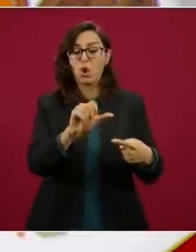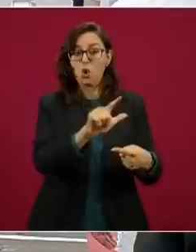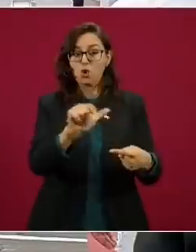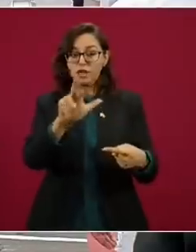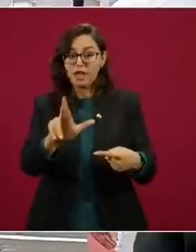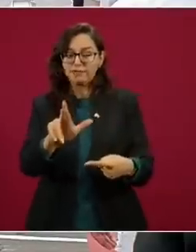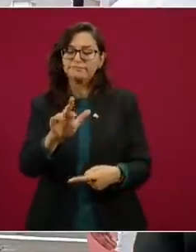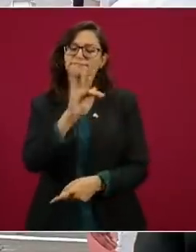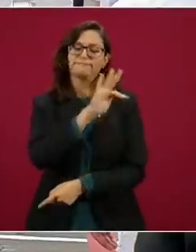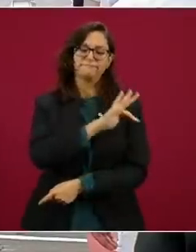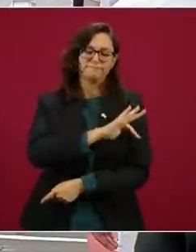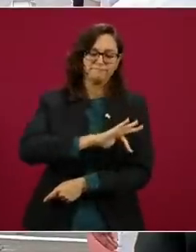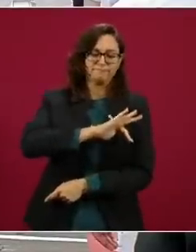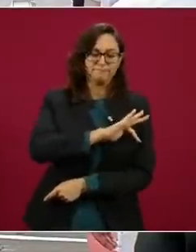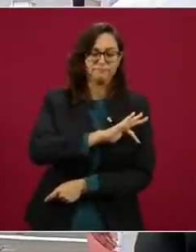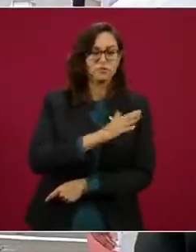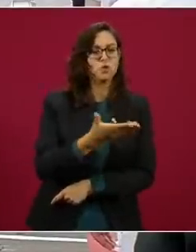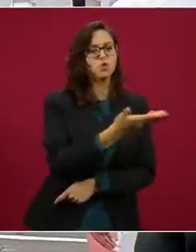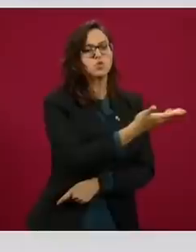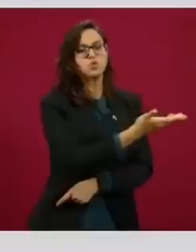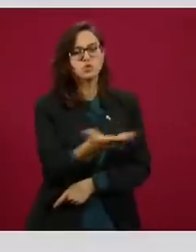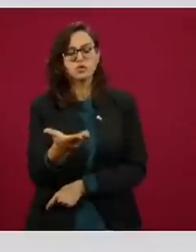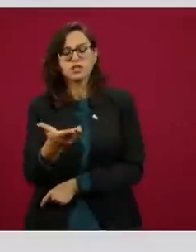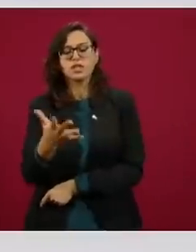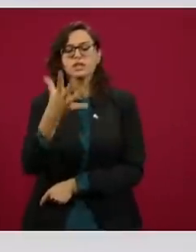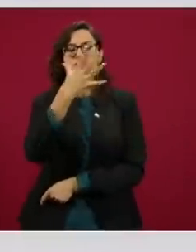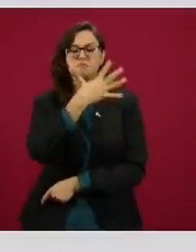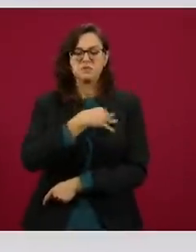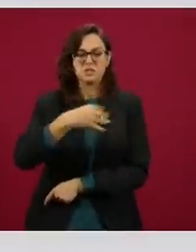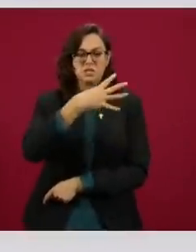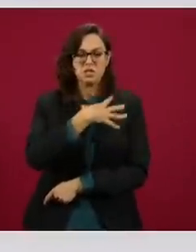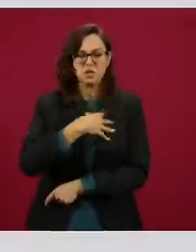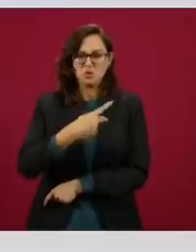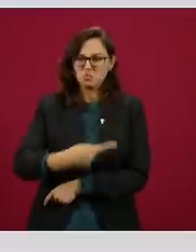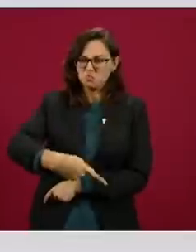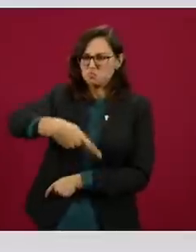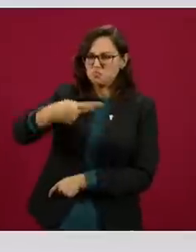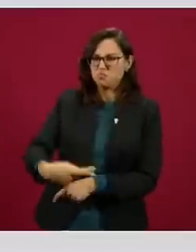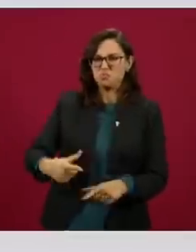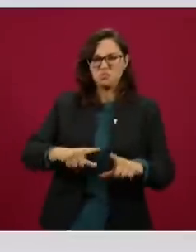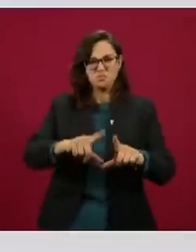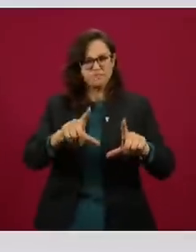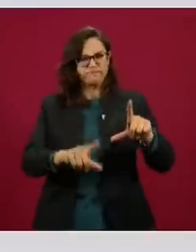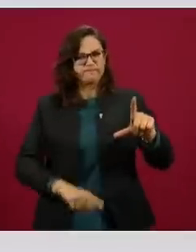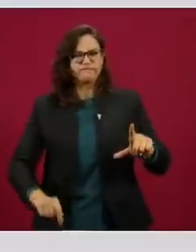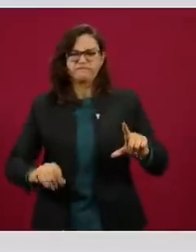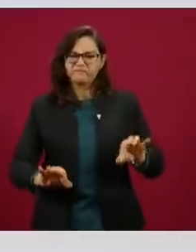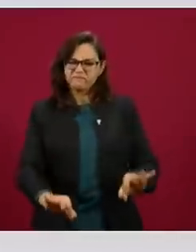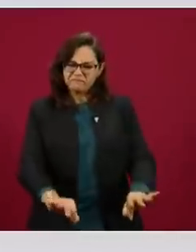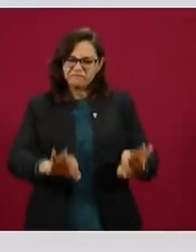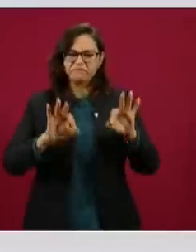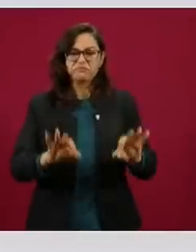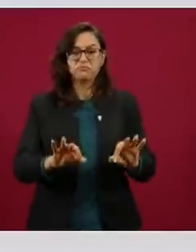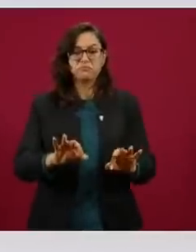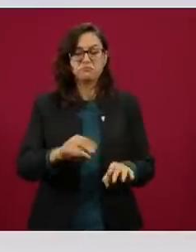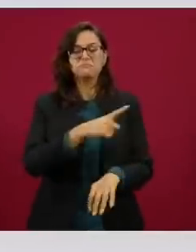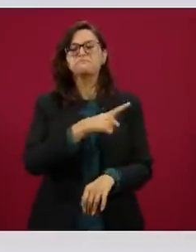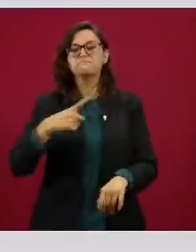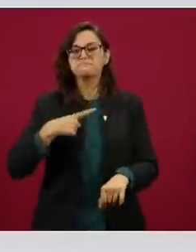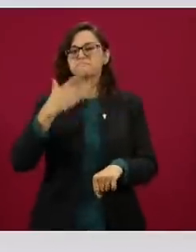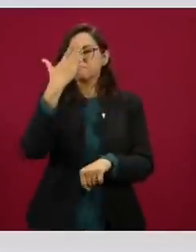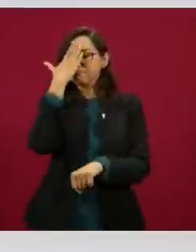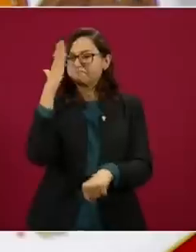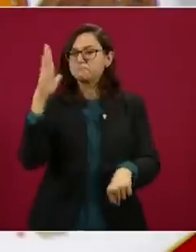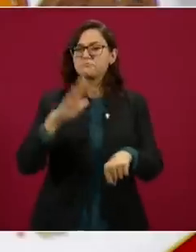por ser hijas e hijos ejemplares de la patria y por recordarnos que aún me